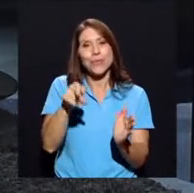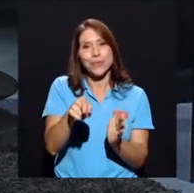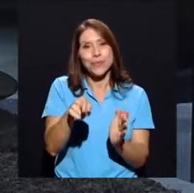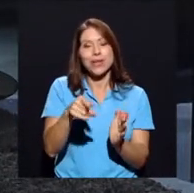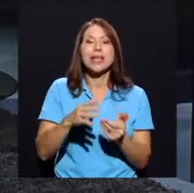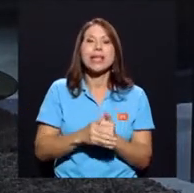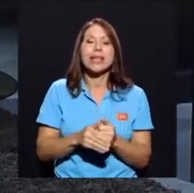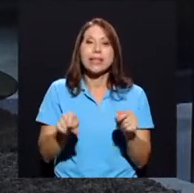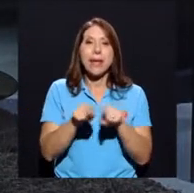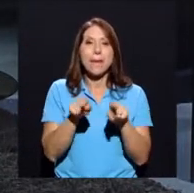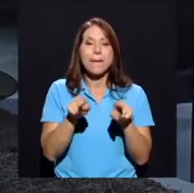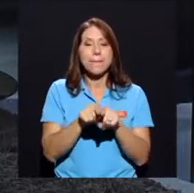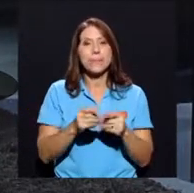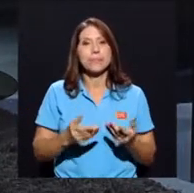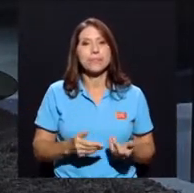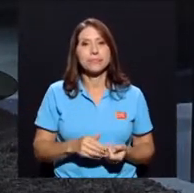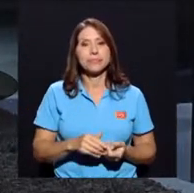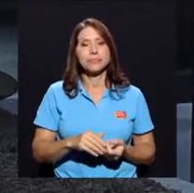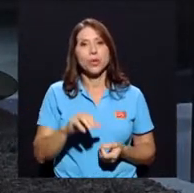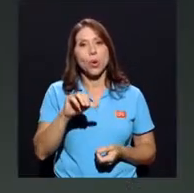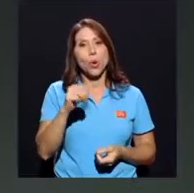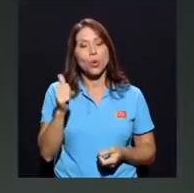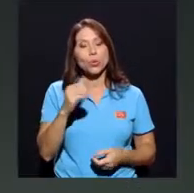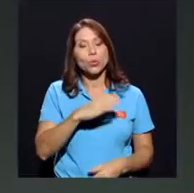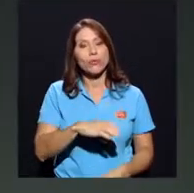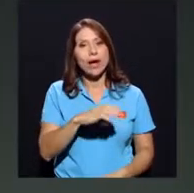otro factor de d